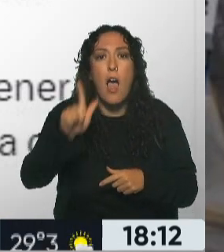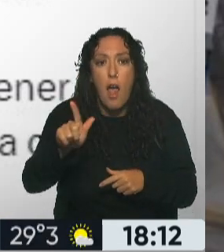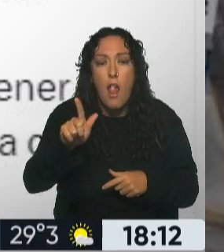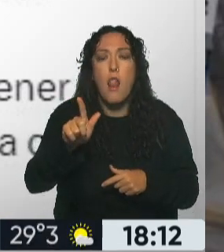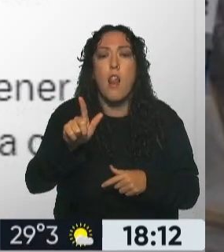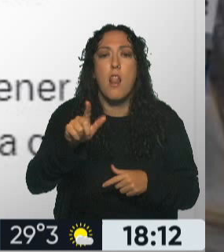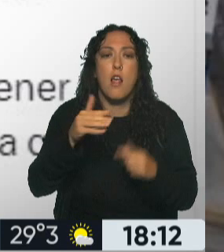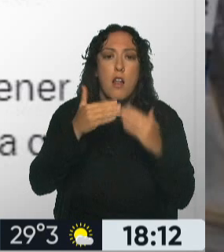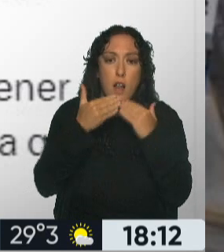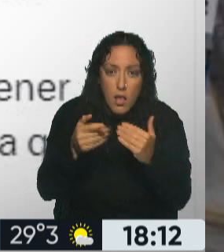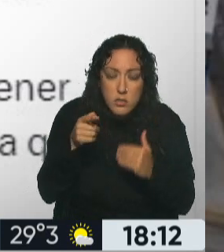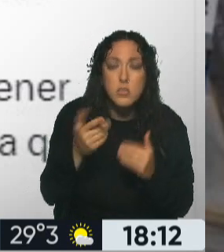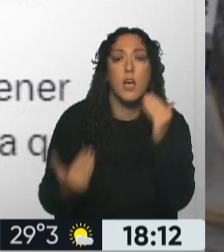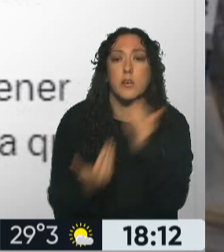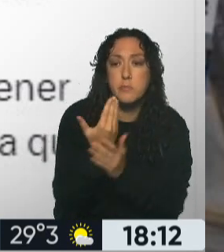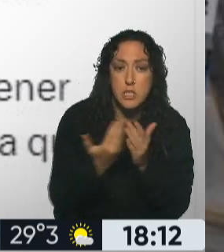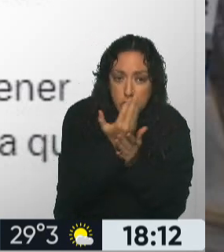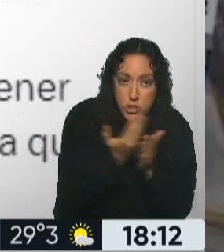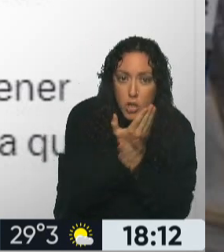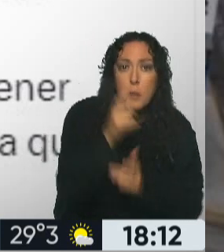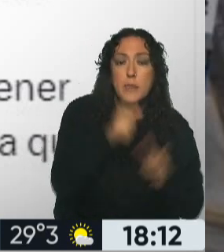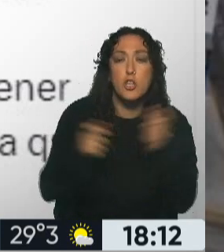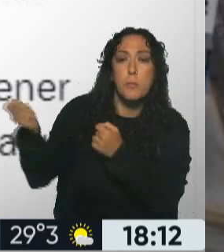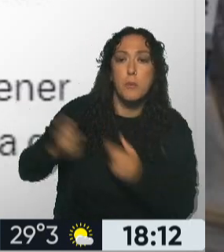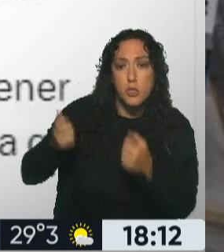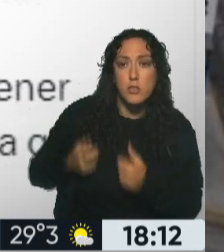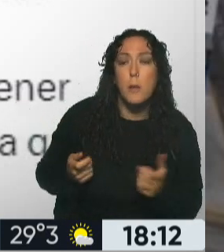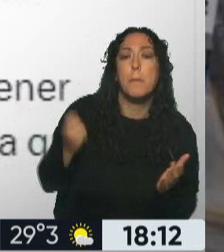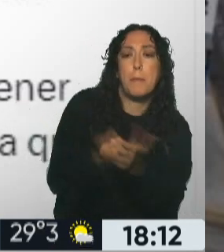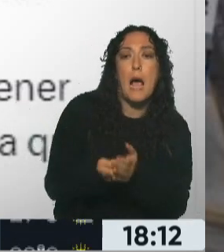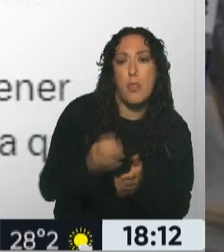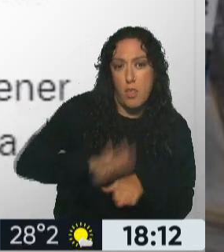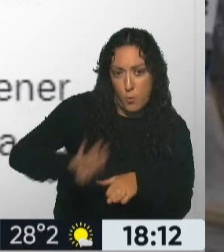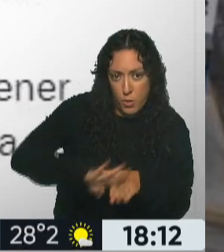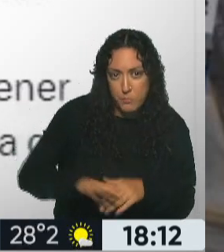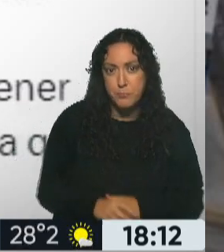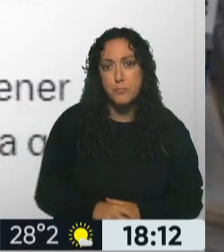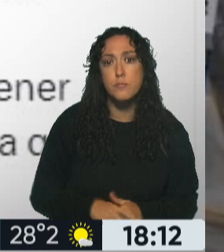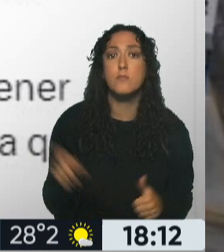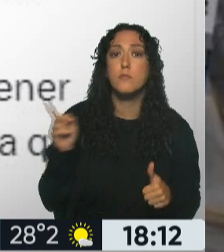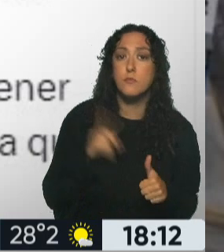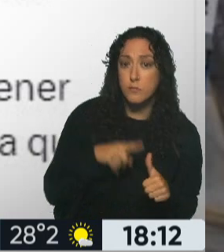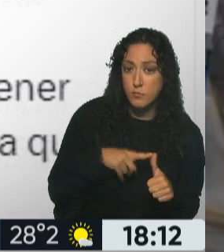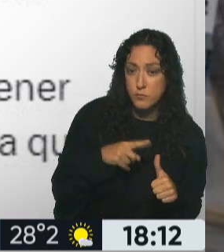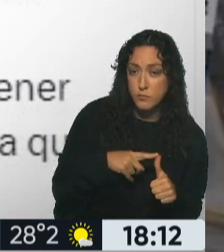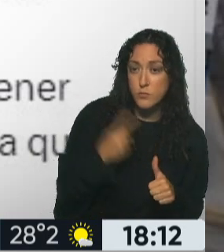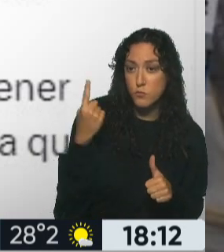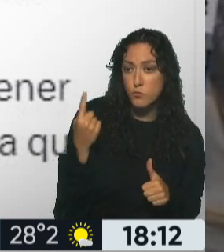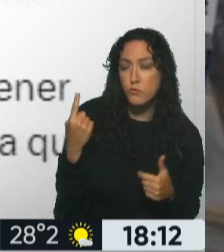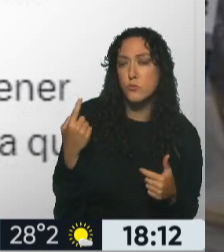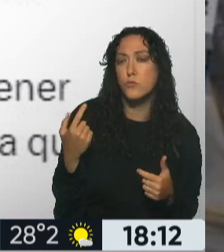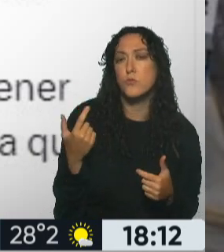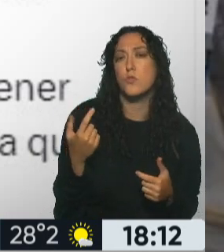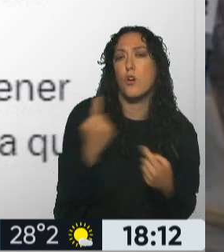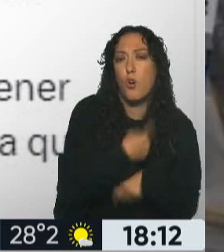proal que va ayudar a los importadores a saldar sus obligaciones atrasadas por lado del flujo uno es se refiere